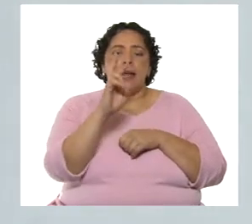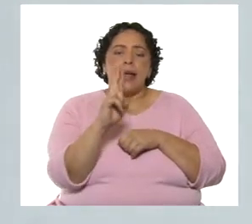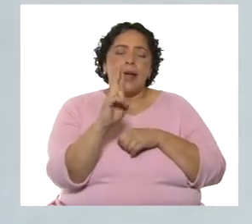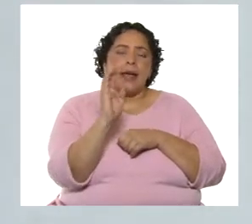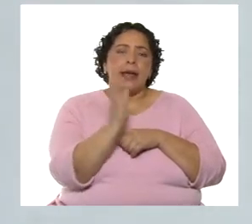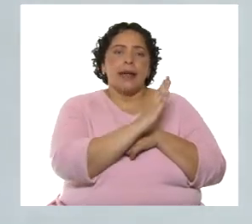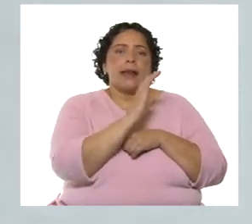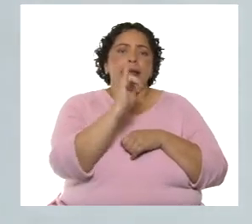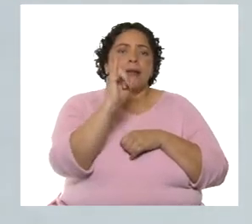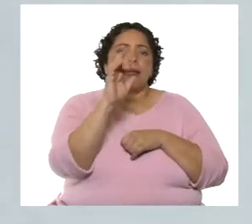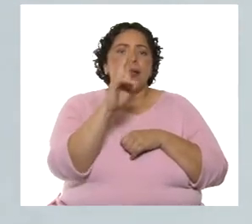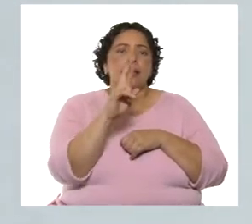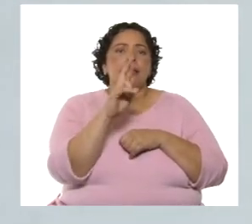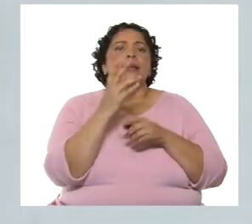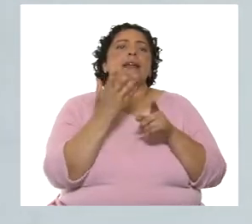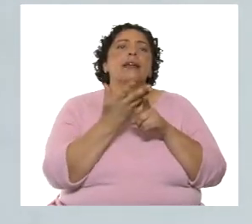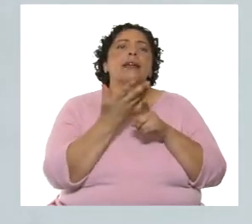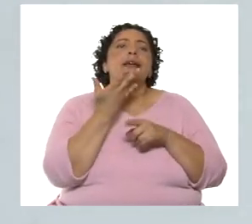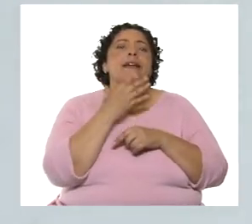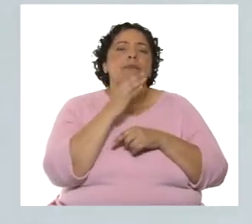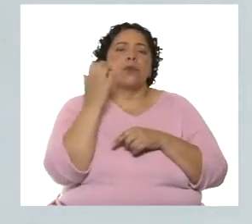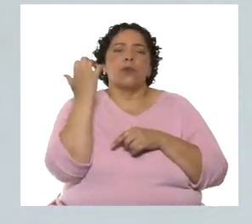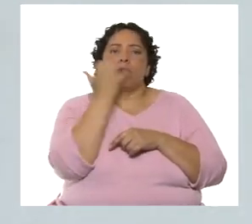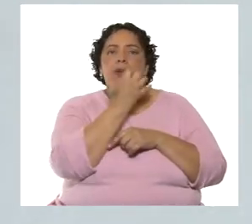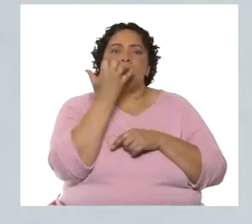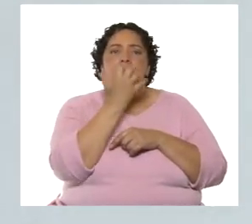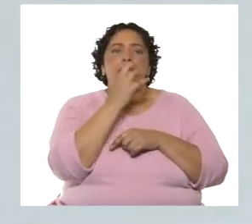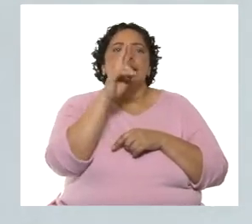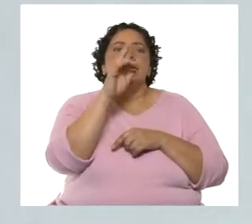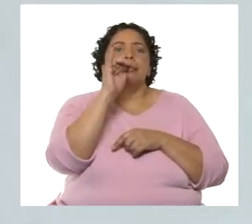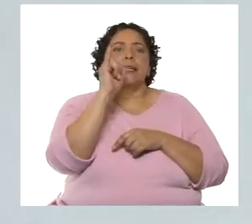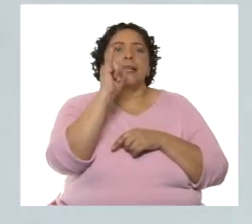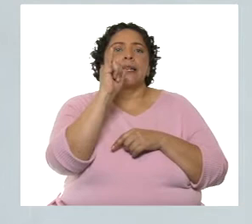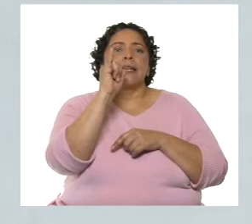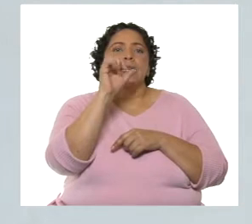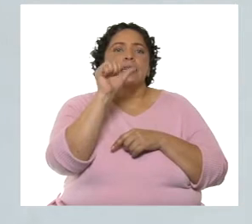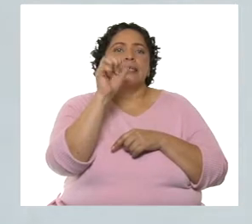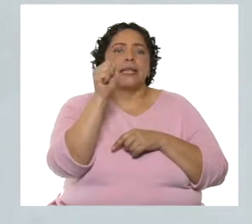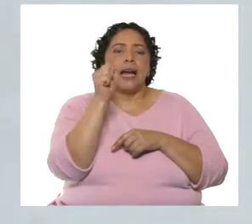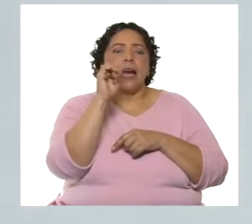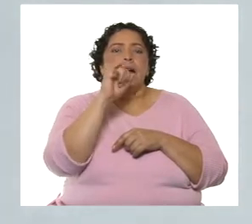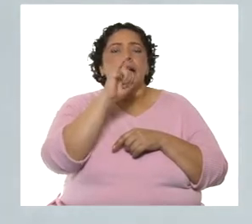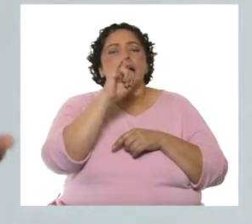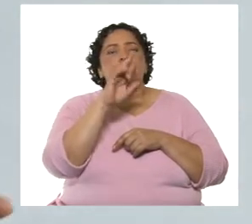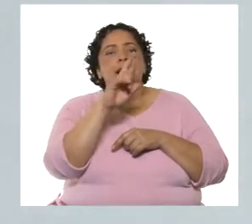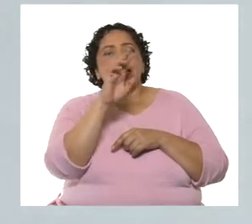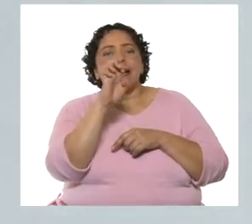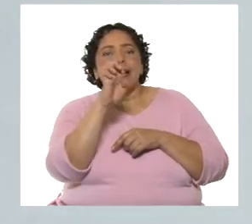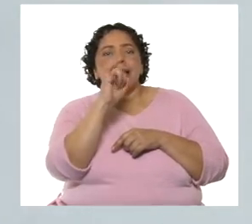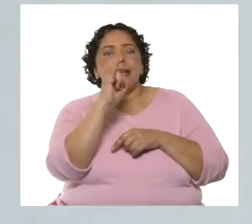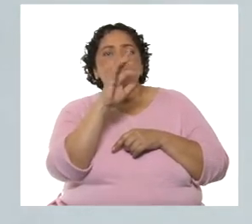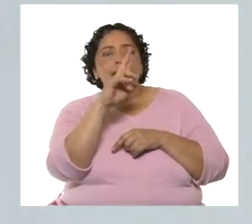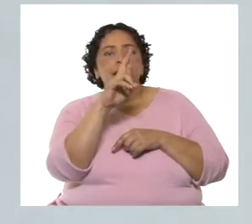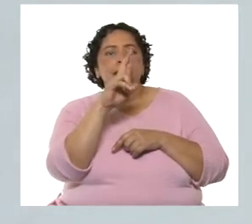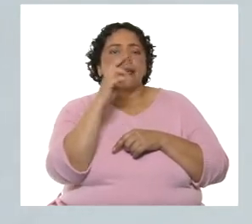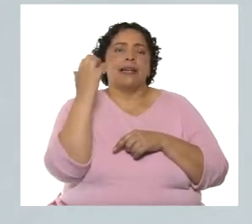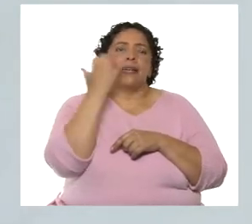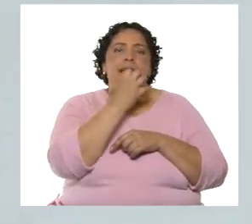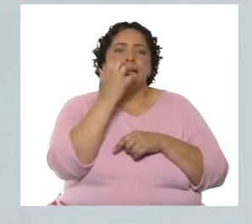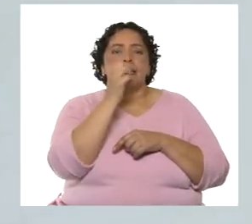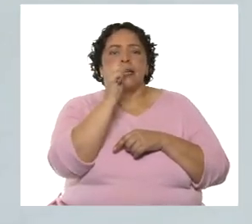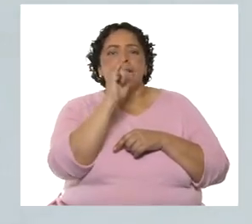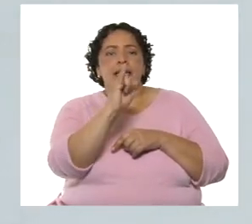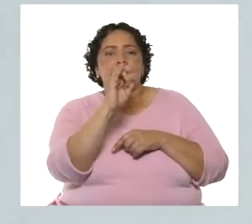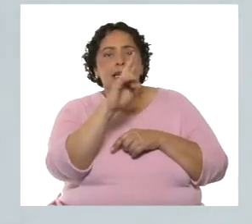ejemplo, reír termina en ir. Termina en ir. Jugar termina en ar.